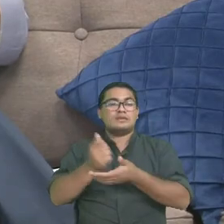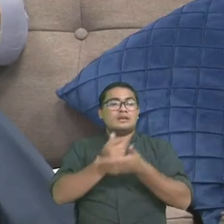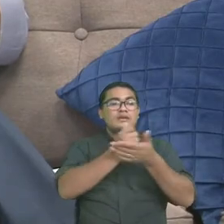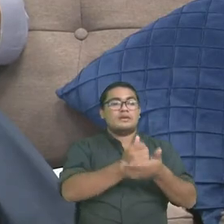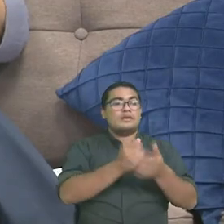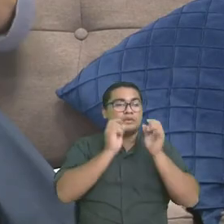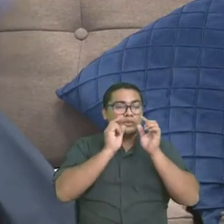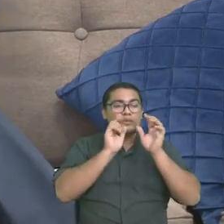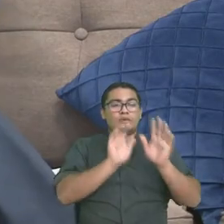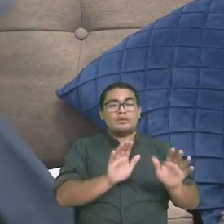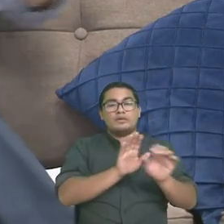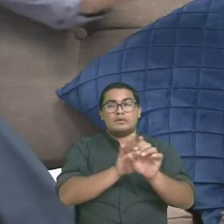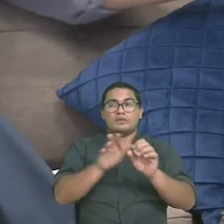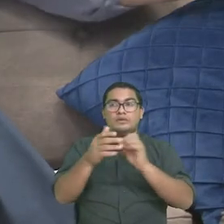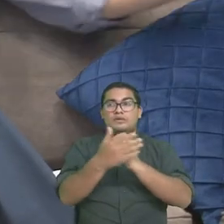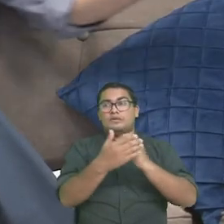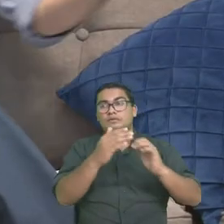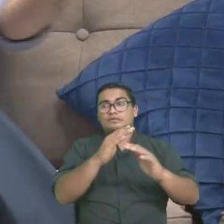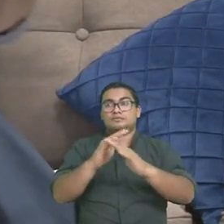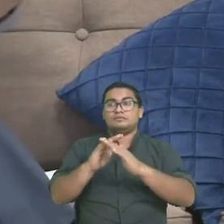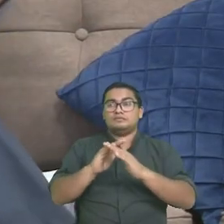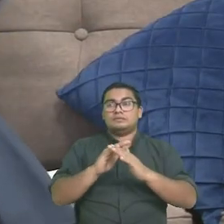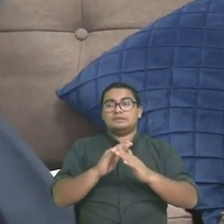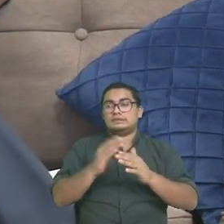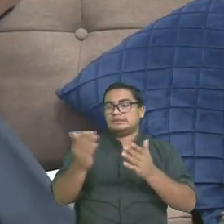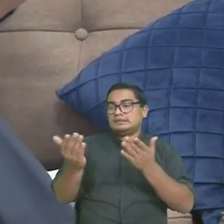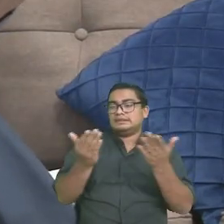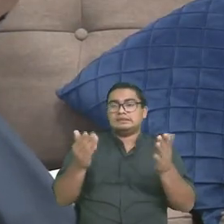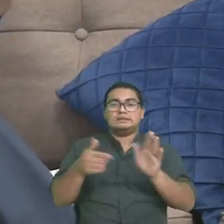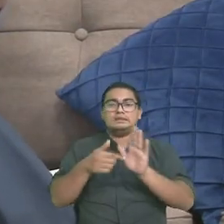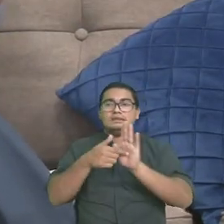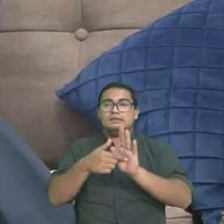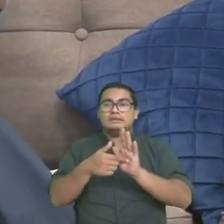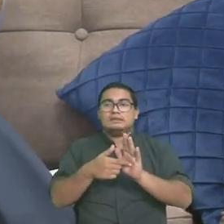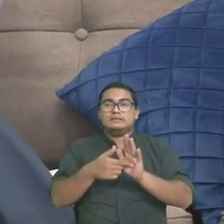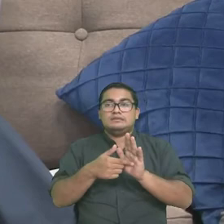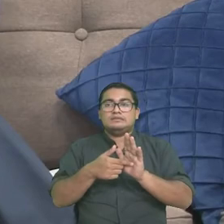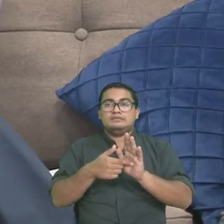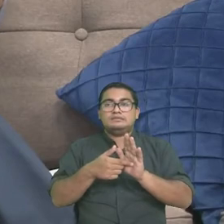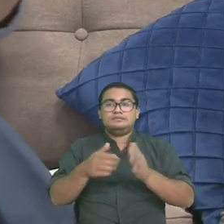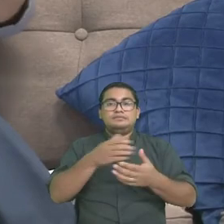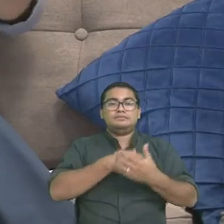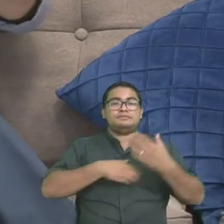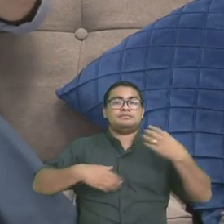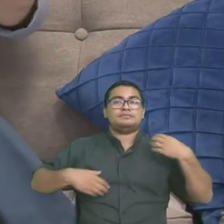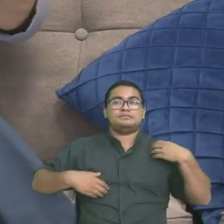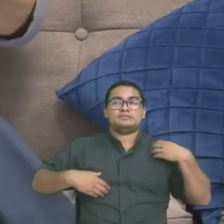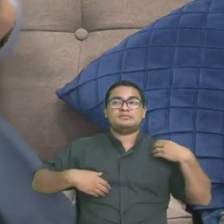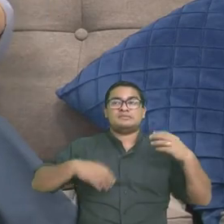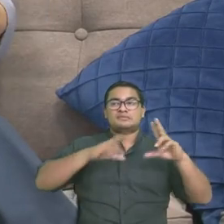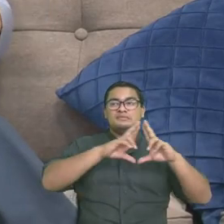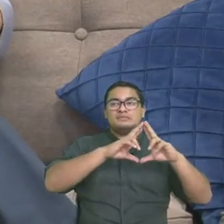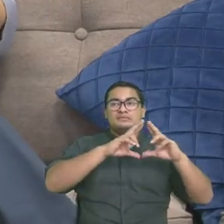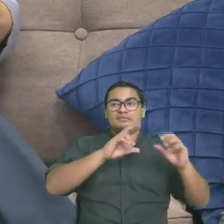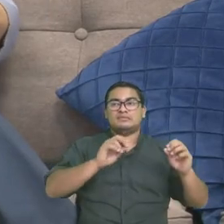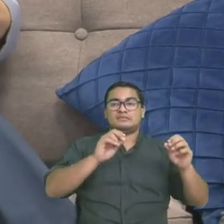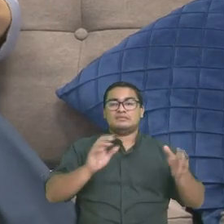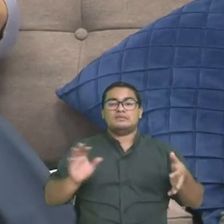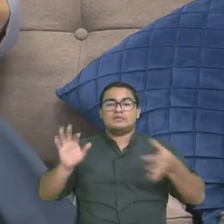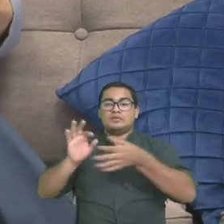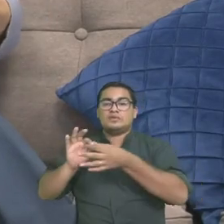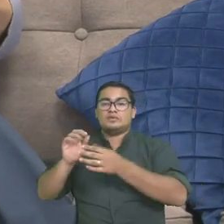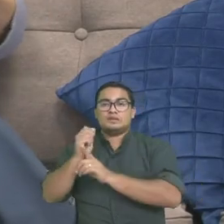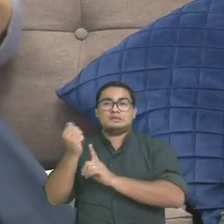COVID. Entonces, ahí ves el ejemplo gráfico de cuando un ejecutivo y un legislativo no